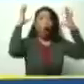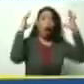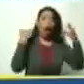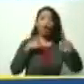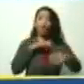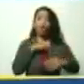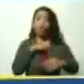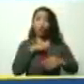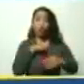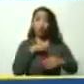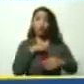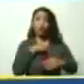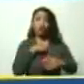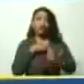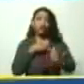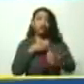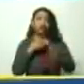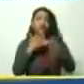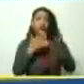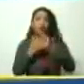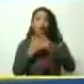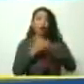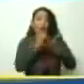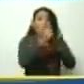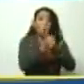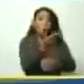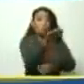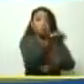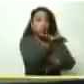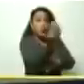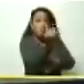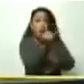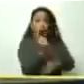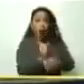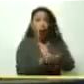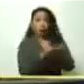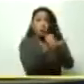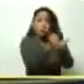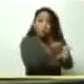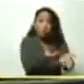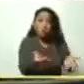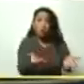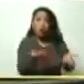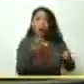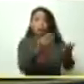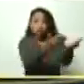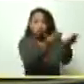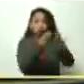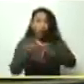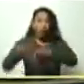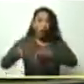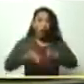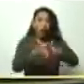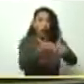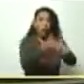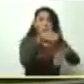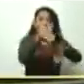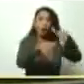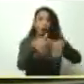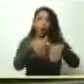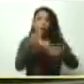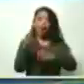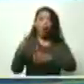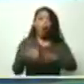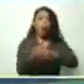tendimos la mano para traerlos como los hemos traído al camino electoral al